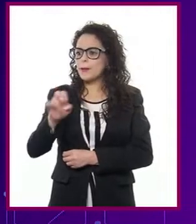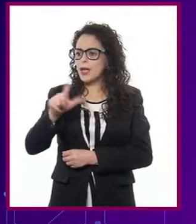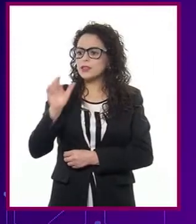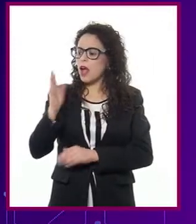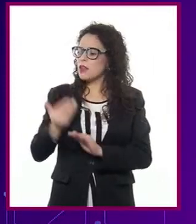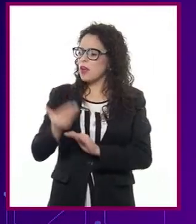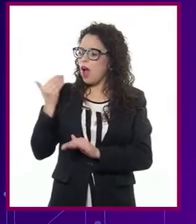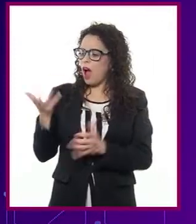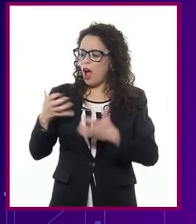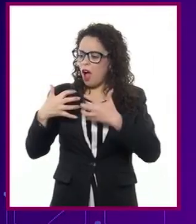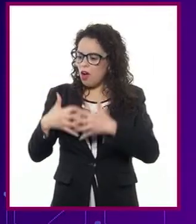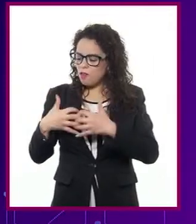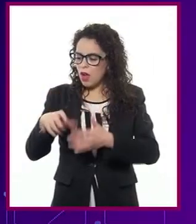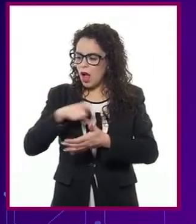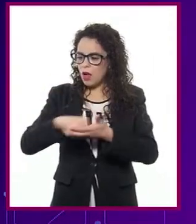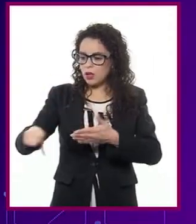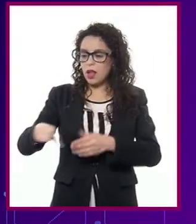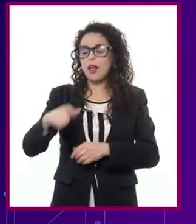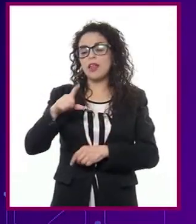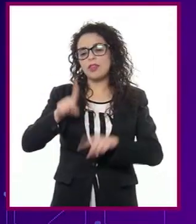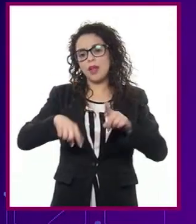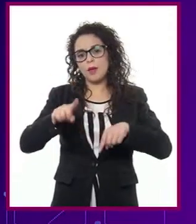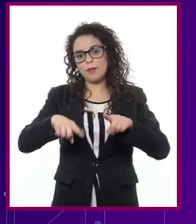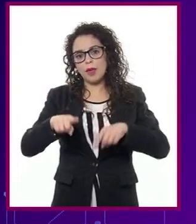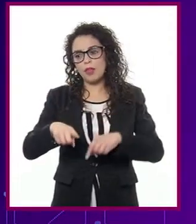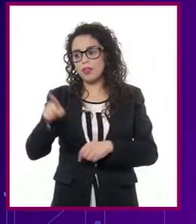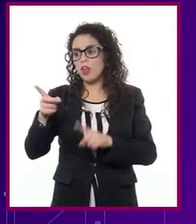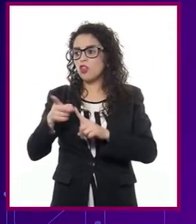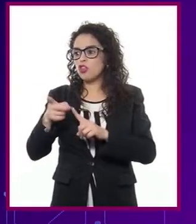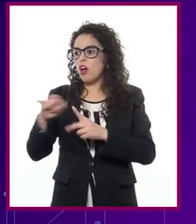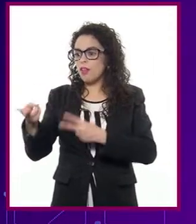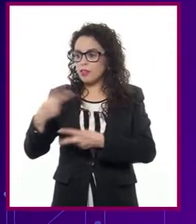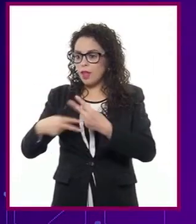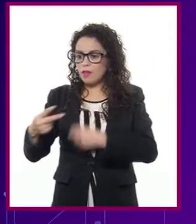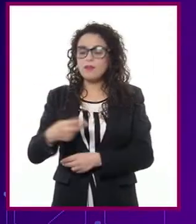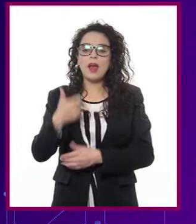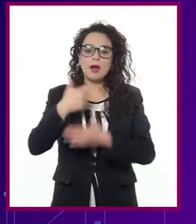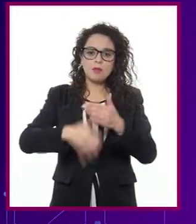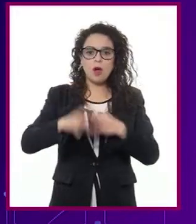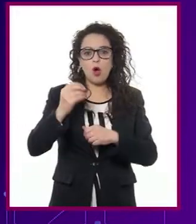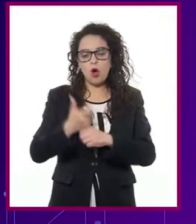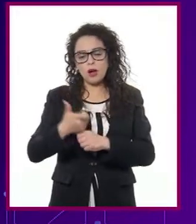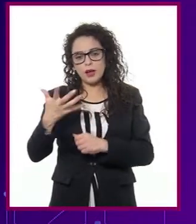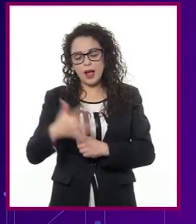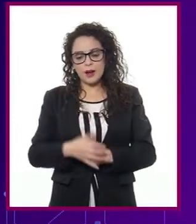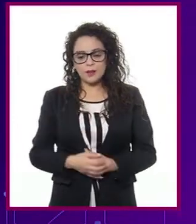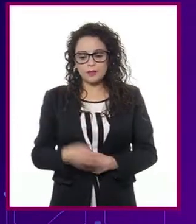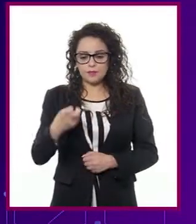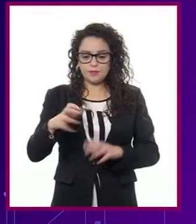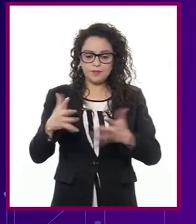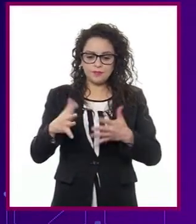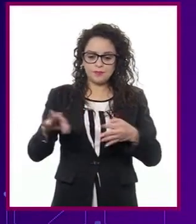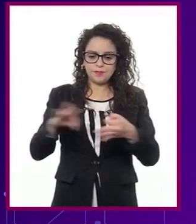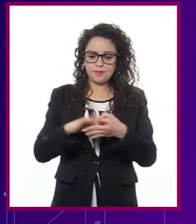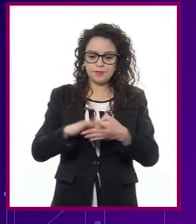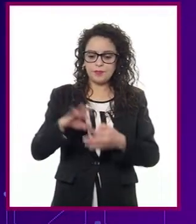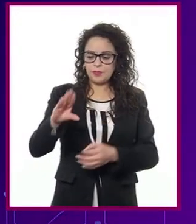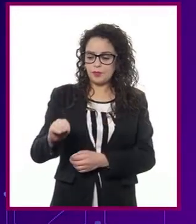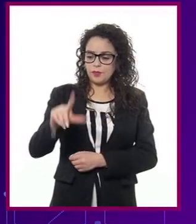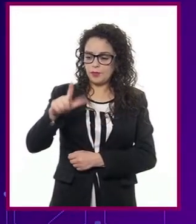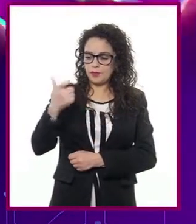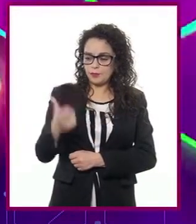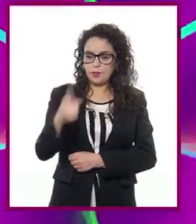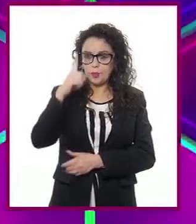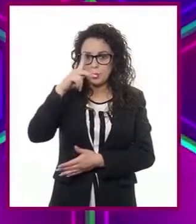previamente que se compran en distintos precios dependiendo de su procedencia. El promedio de esta materia prima se estima en 97 pesos el